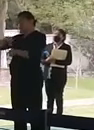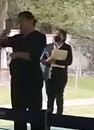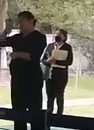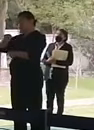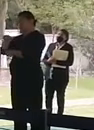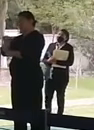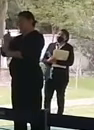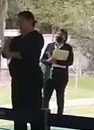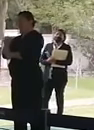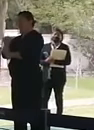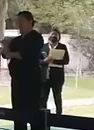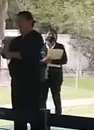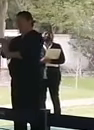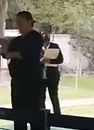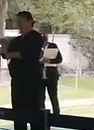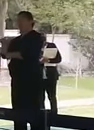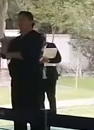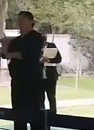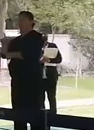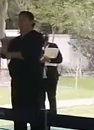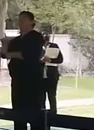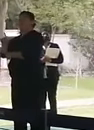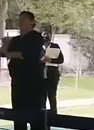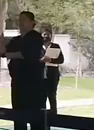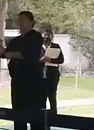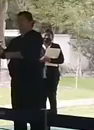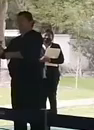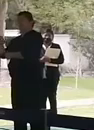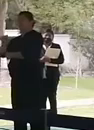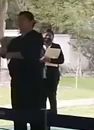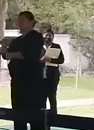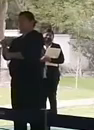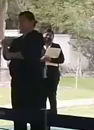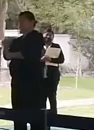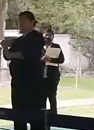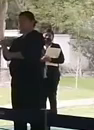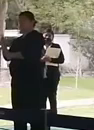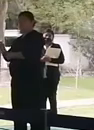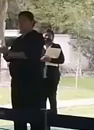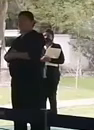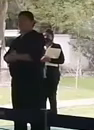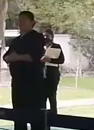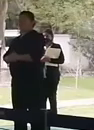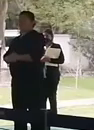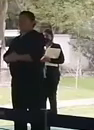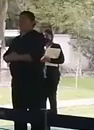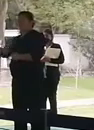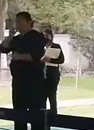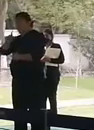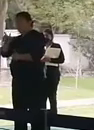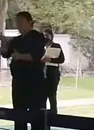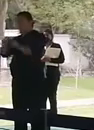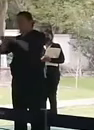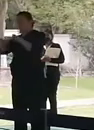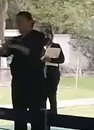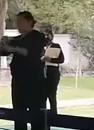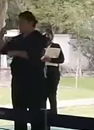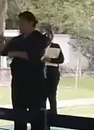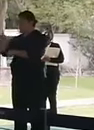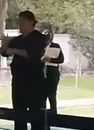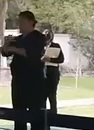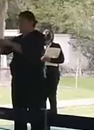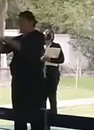Salazar, y también a parte del gabinete que le acompaña de la embajada y que hoy